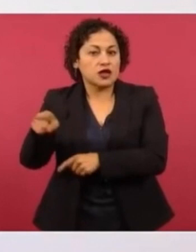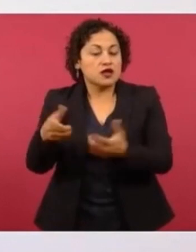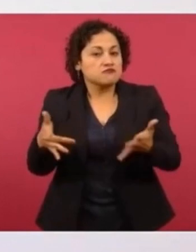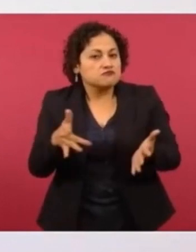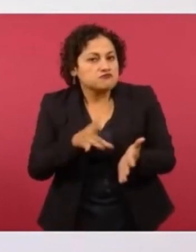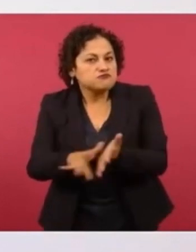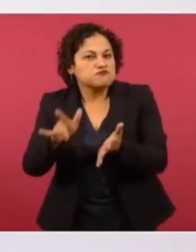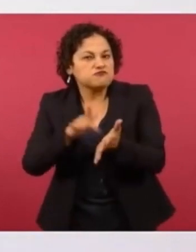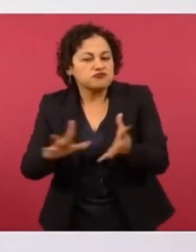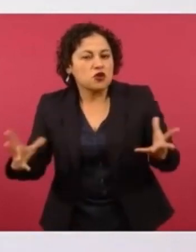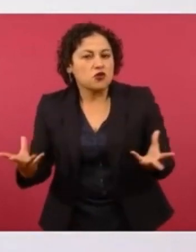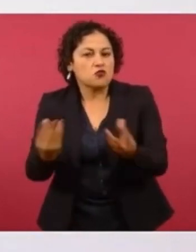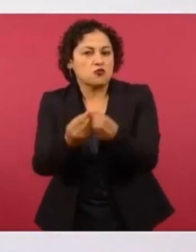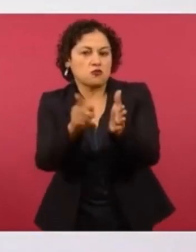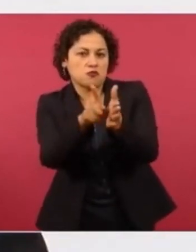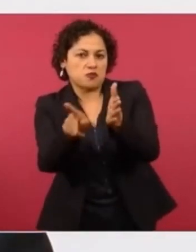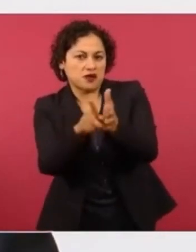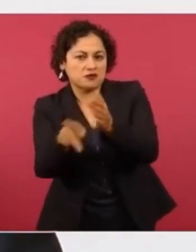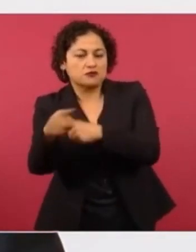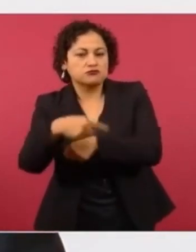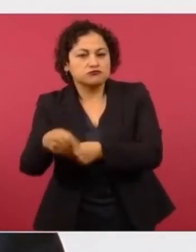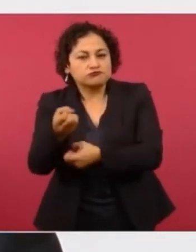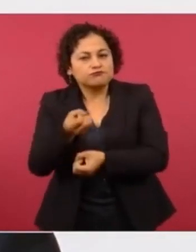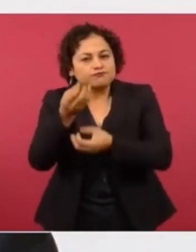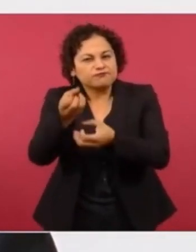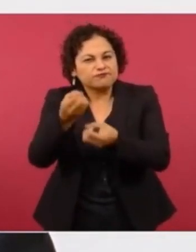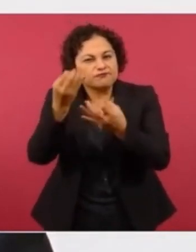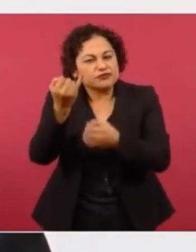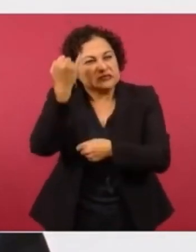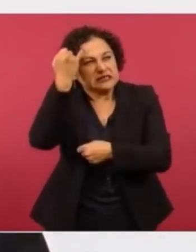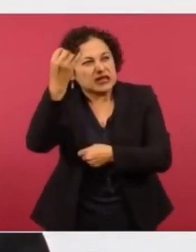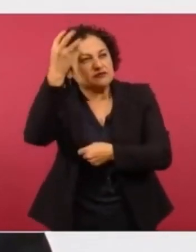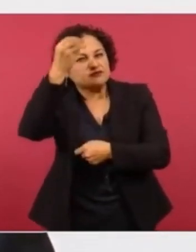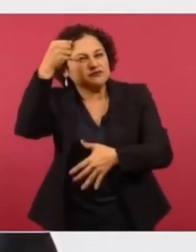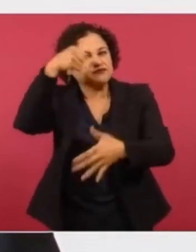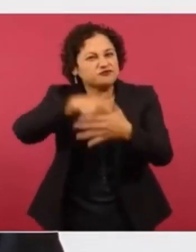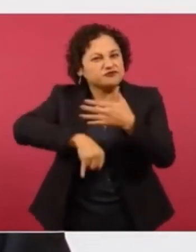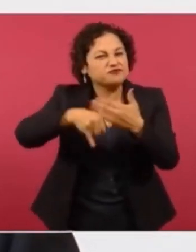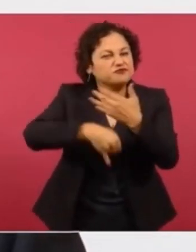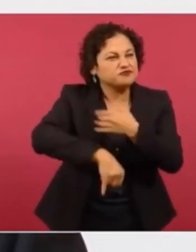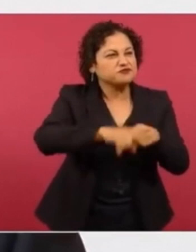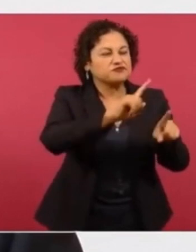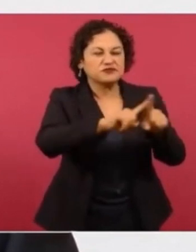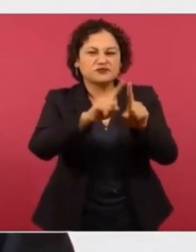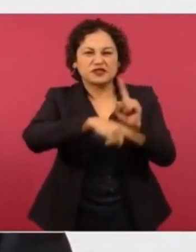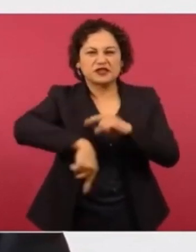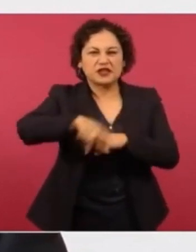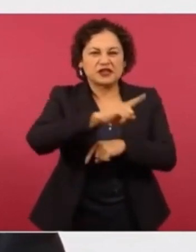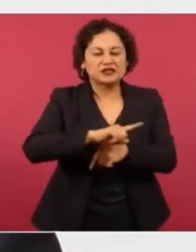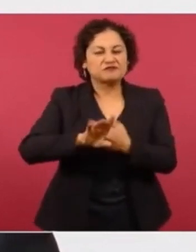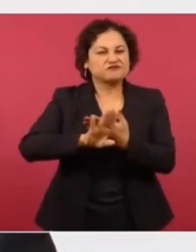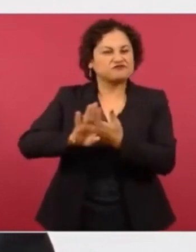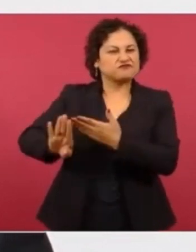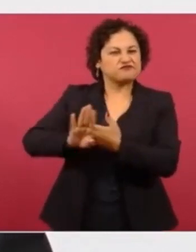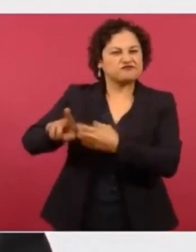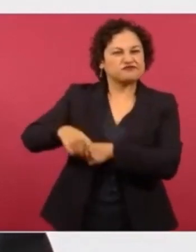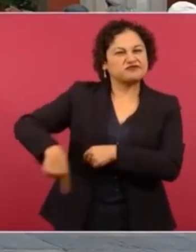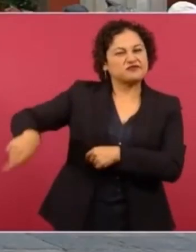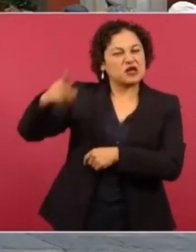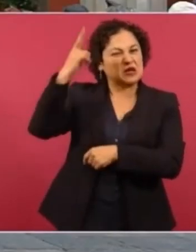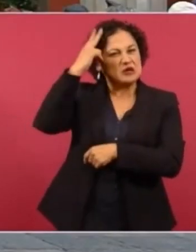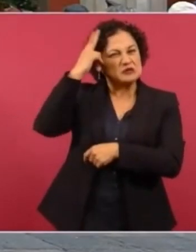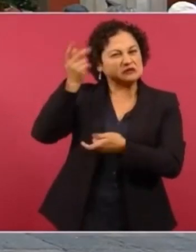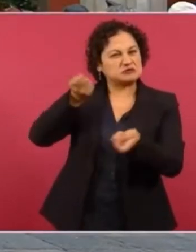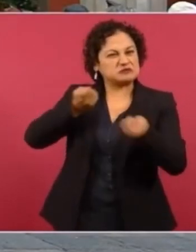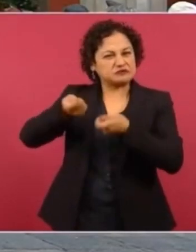de postura crítica reflexiva e independiente al control al estricto control de días